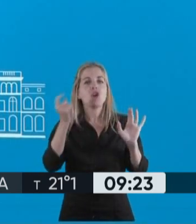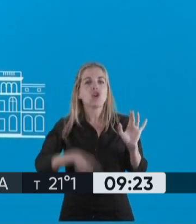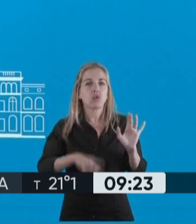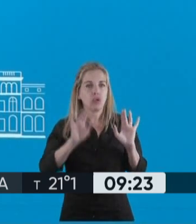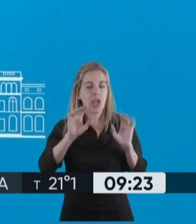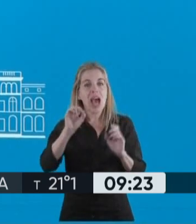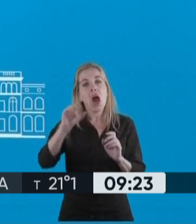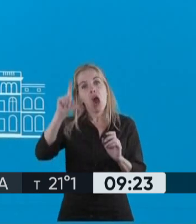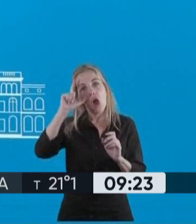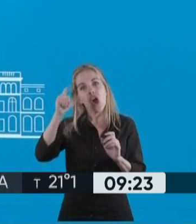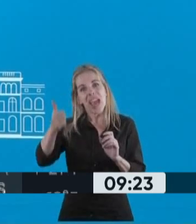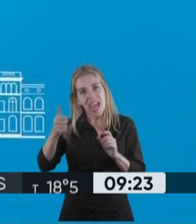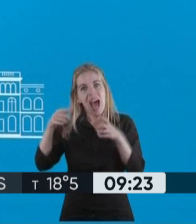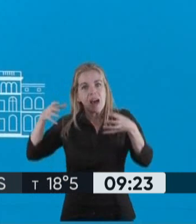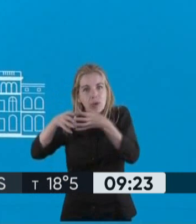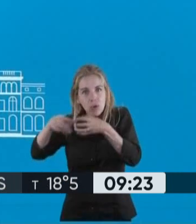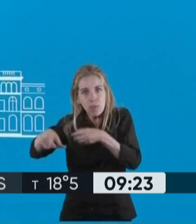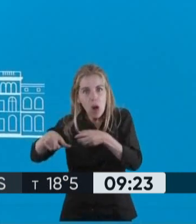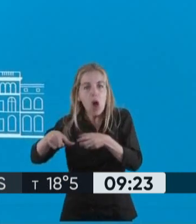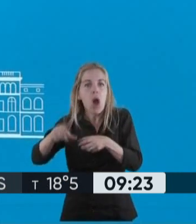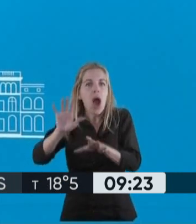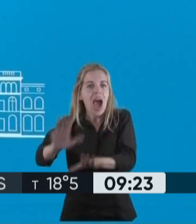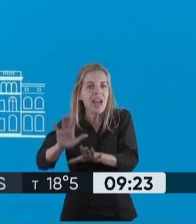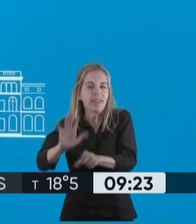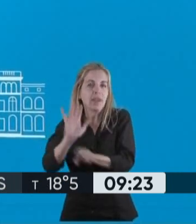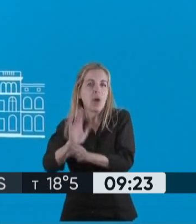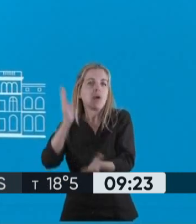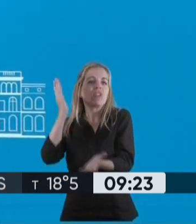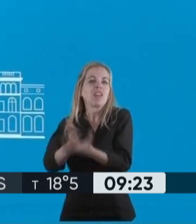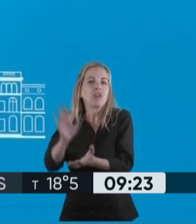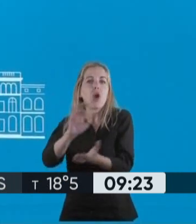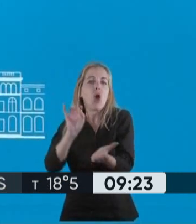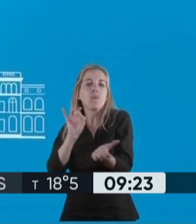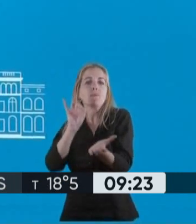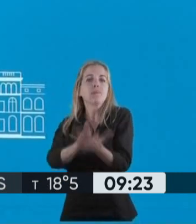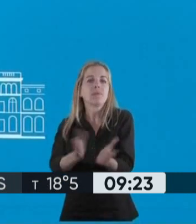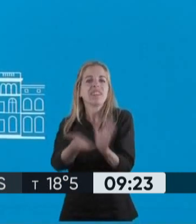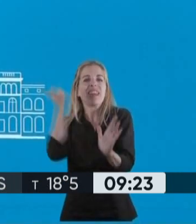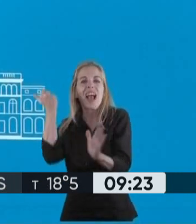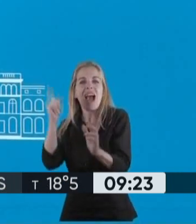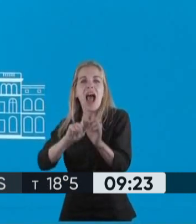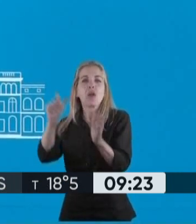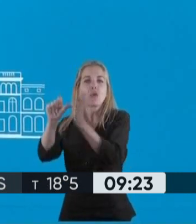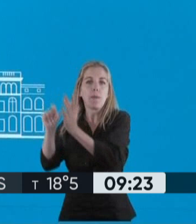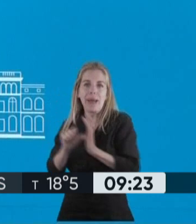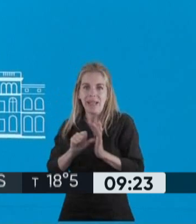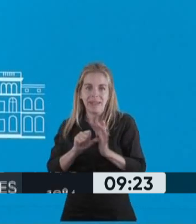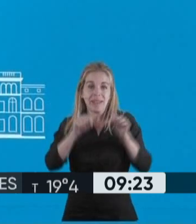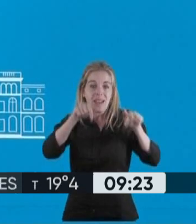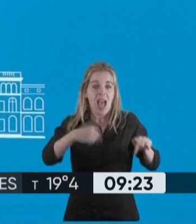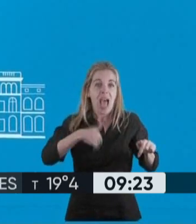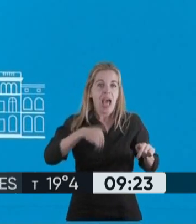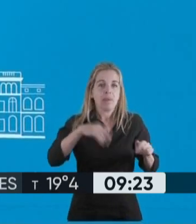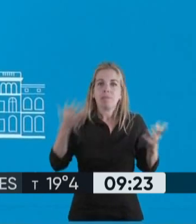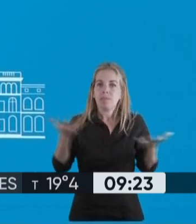la OEA usa como mecanismo habitual la sanción o la expulsión a determinados países, y en este caso no entendemos